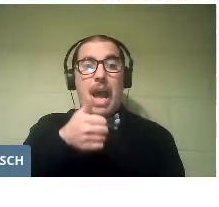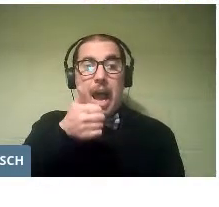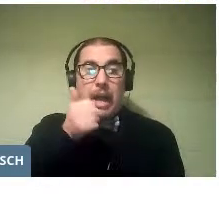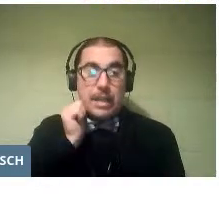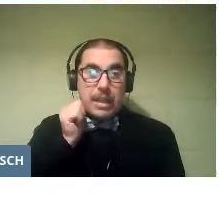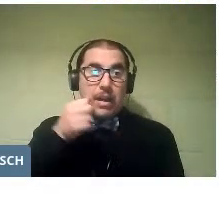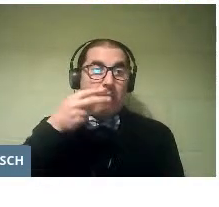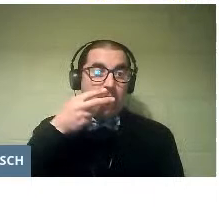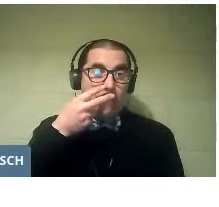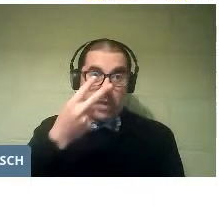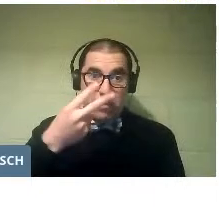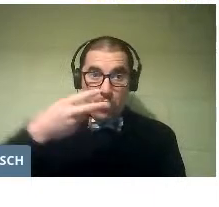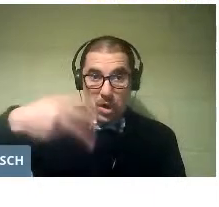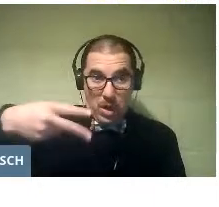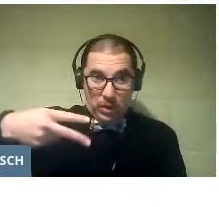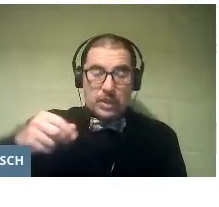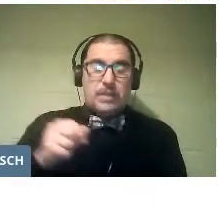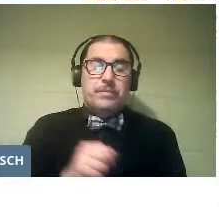noticia